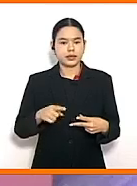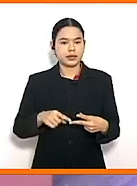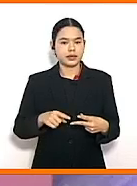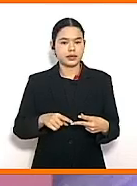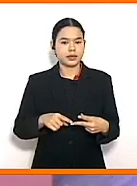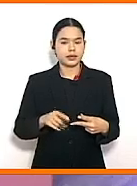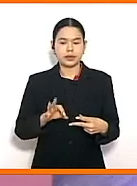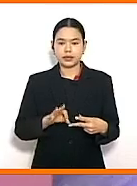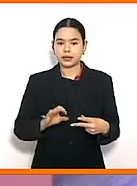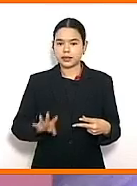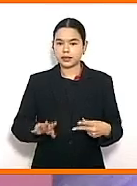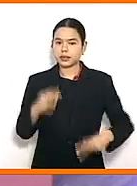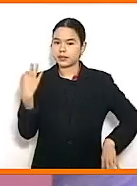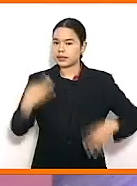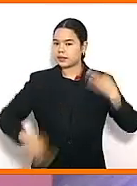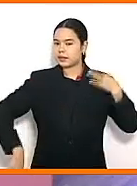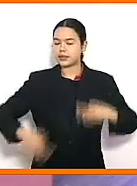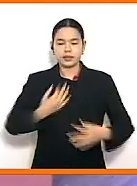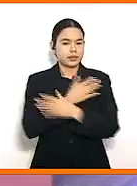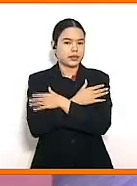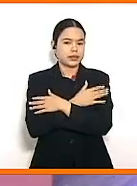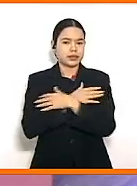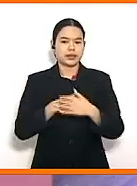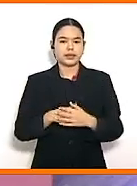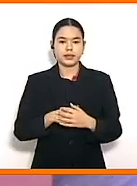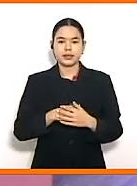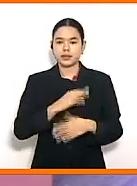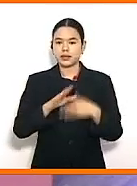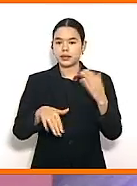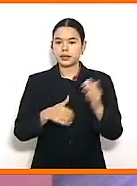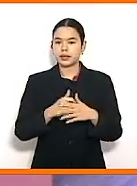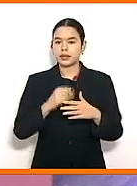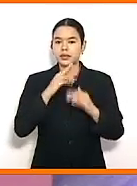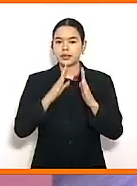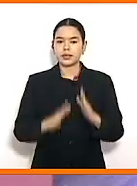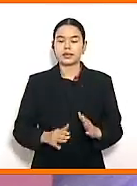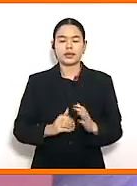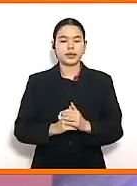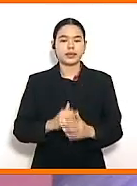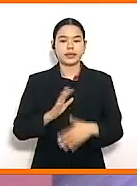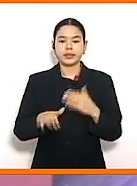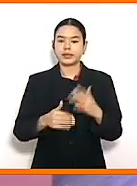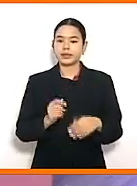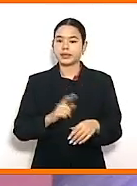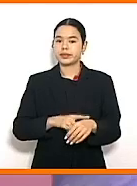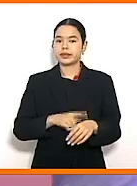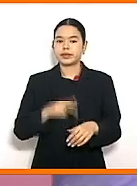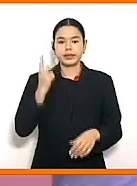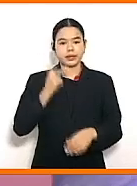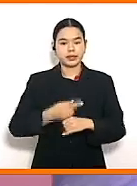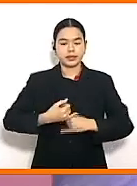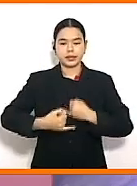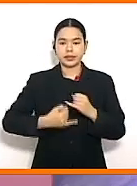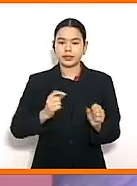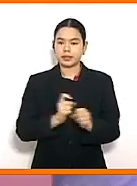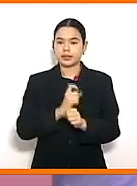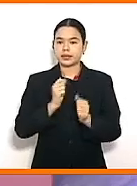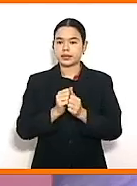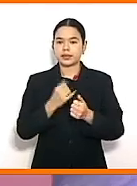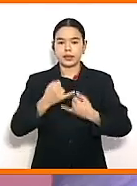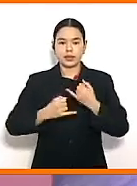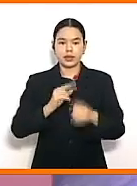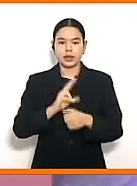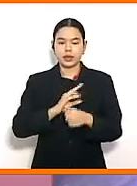2, 94. Muchas felicidades a nuestros catrachos. Y es así como pasamos a ganar mucho más con Juga